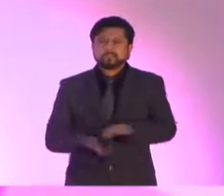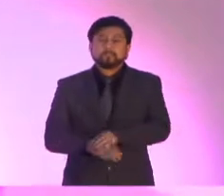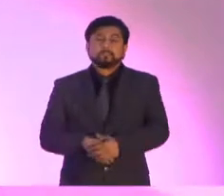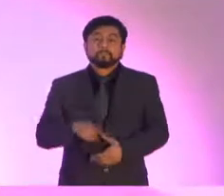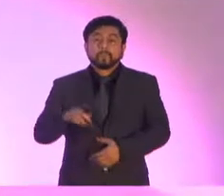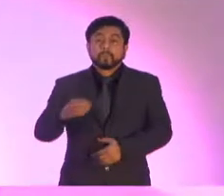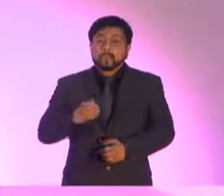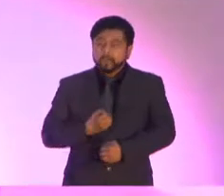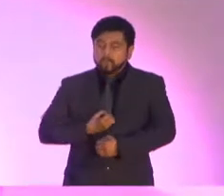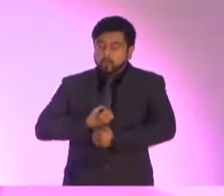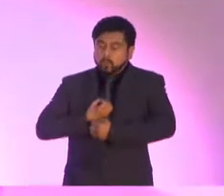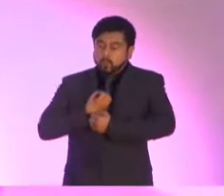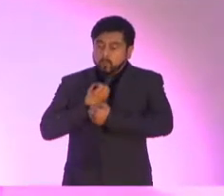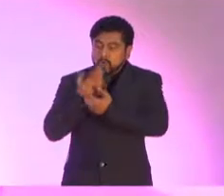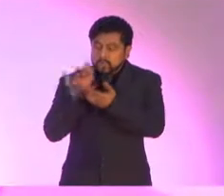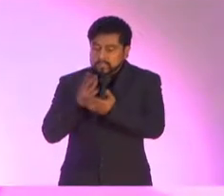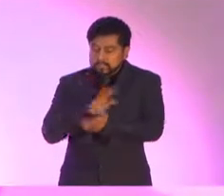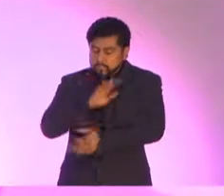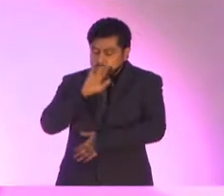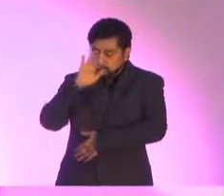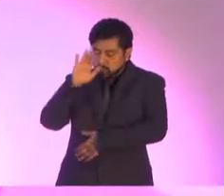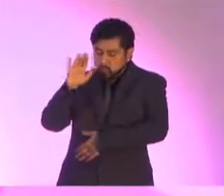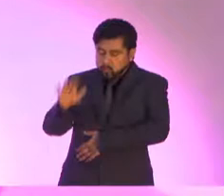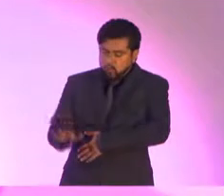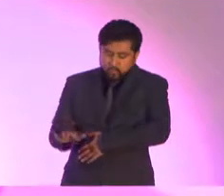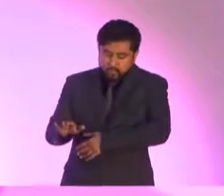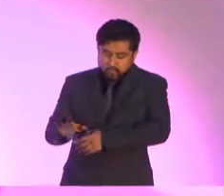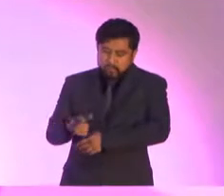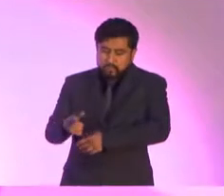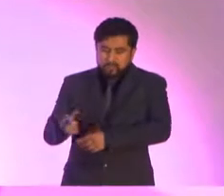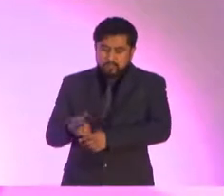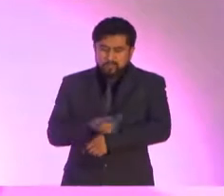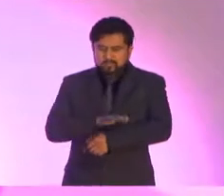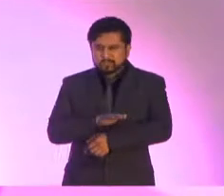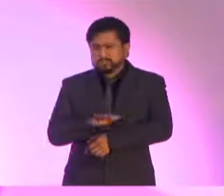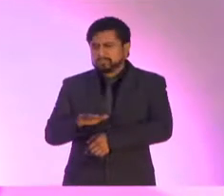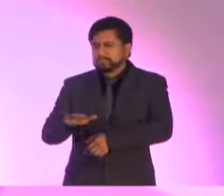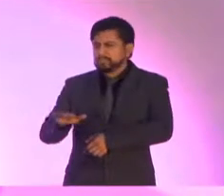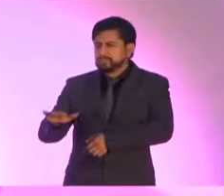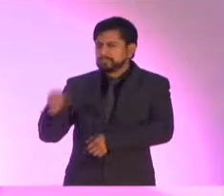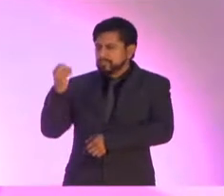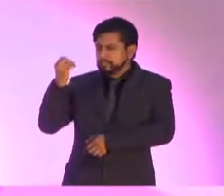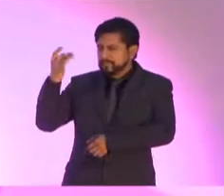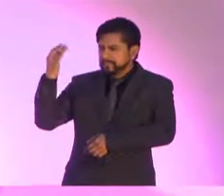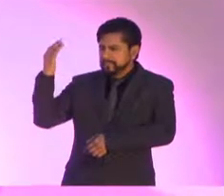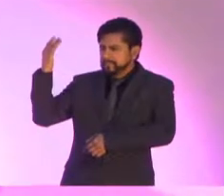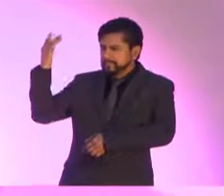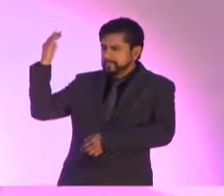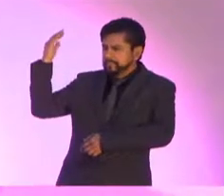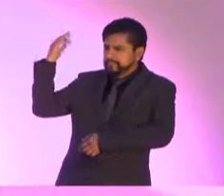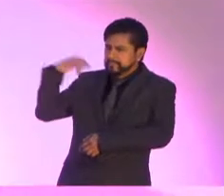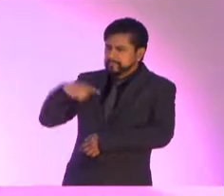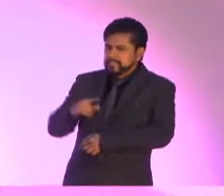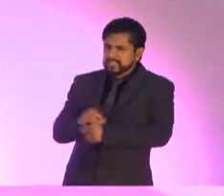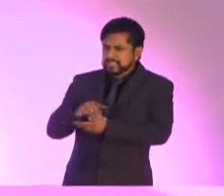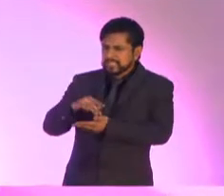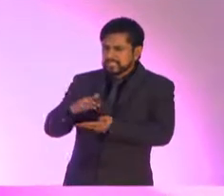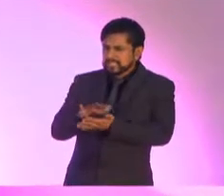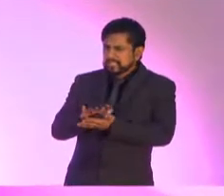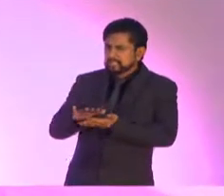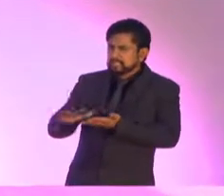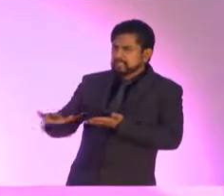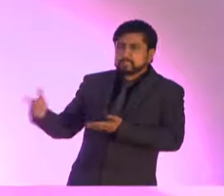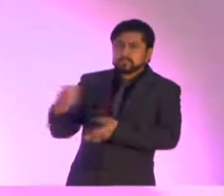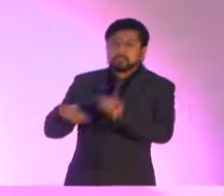El poeta ha muerto. Se ha ido a los tiempos de Dante. El poeta ha sentido que no existe.